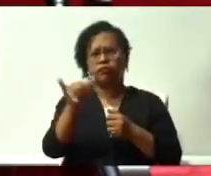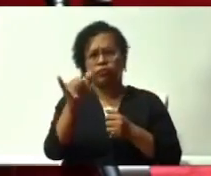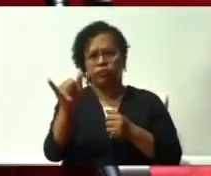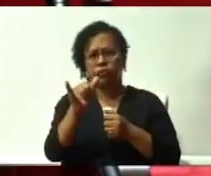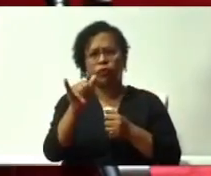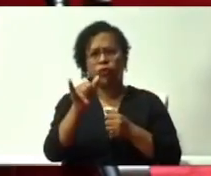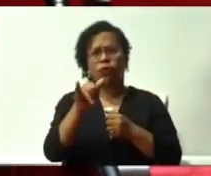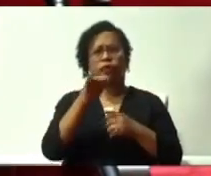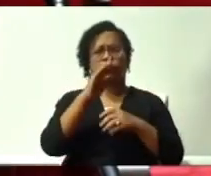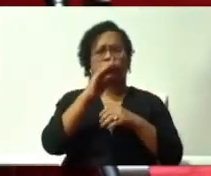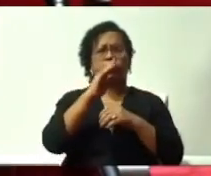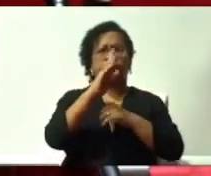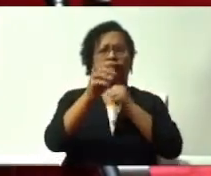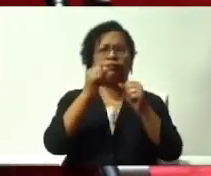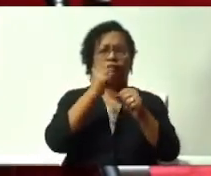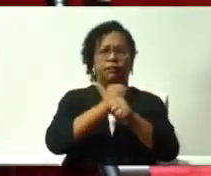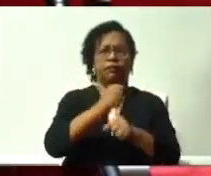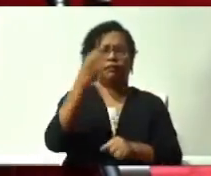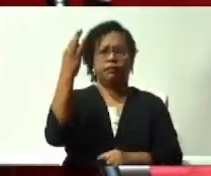1996,